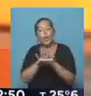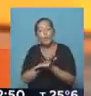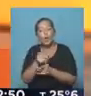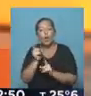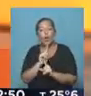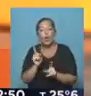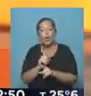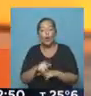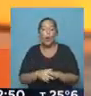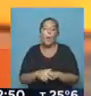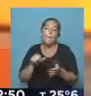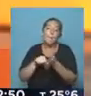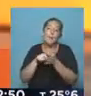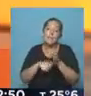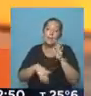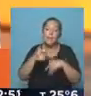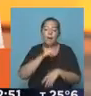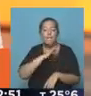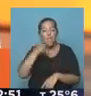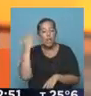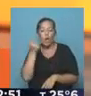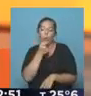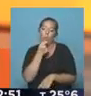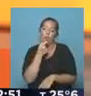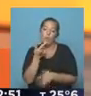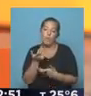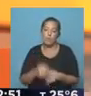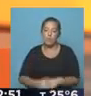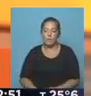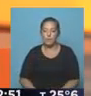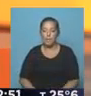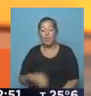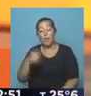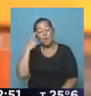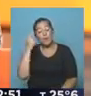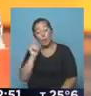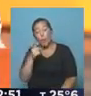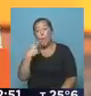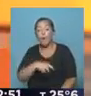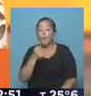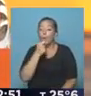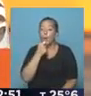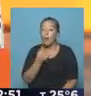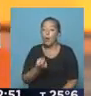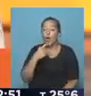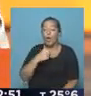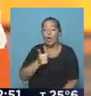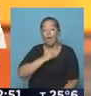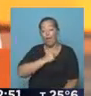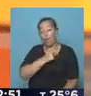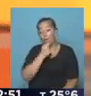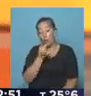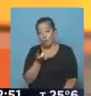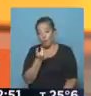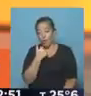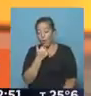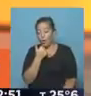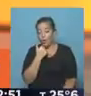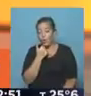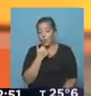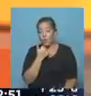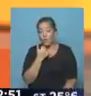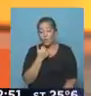países más viejos tal vez pero por ejemplo no sé no sé habría que pensarlo un poco pero en el caso de los nórdicos o Canadá por ejemplo no sé si no son los